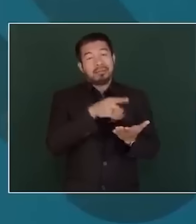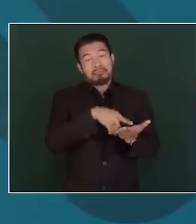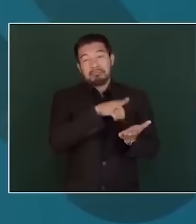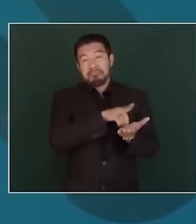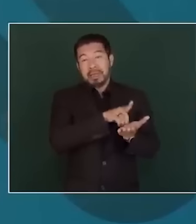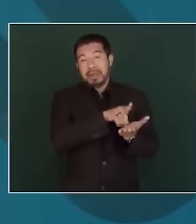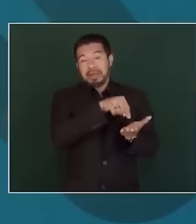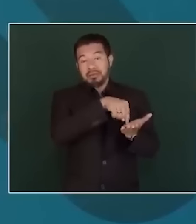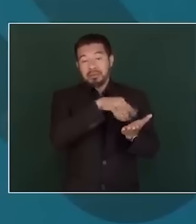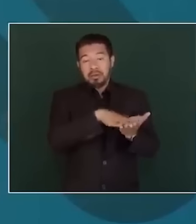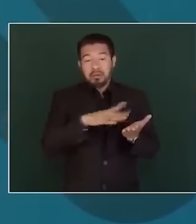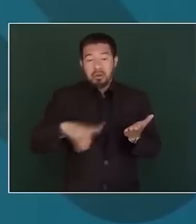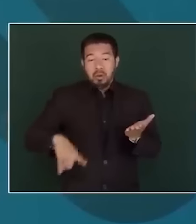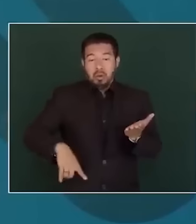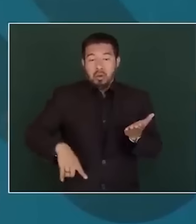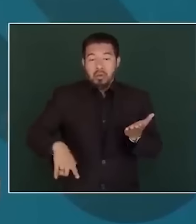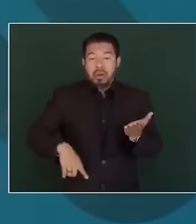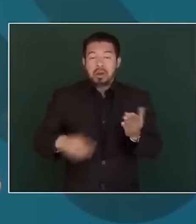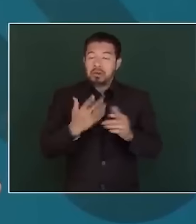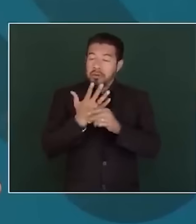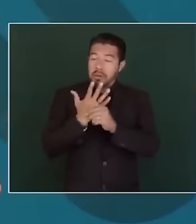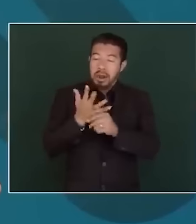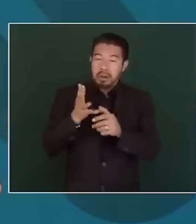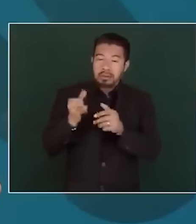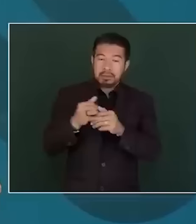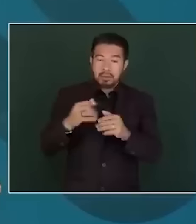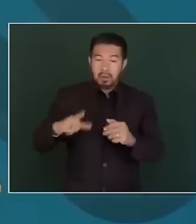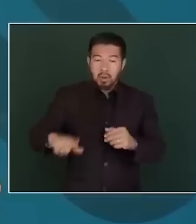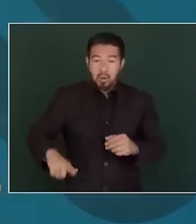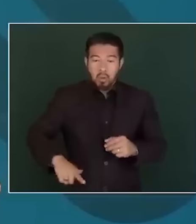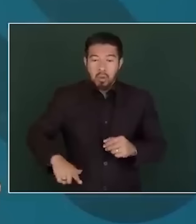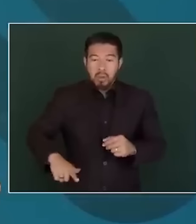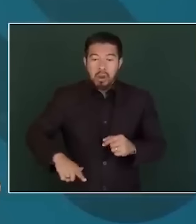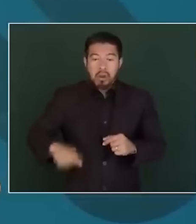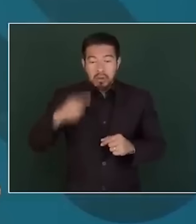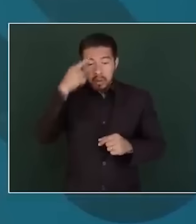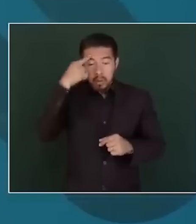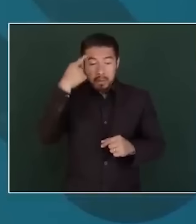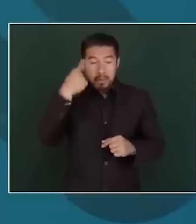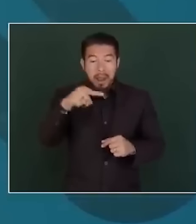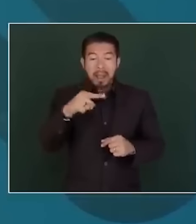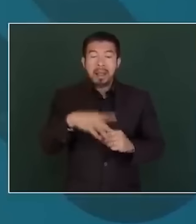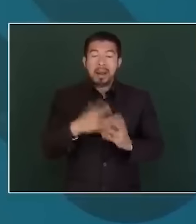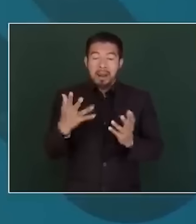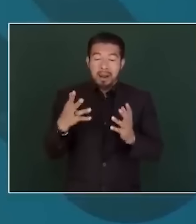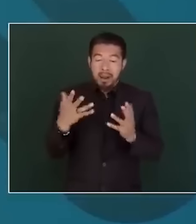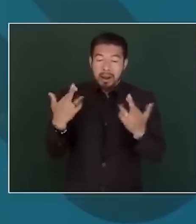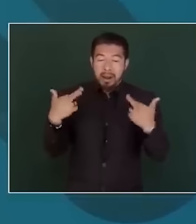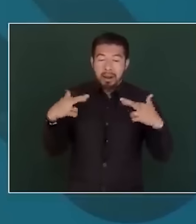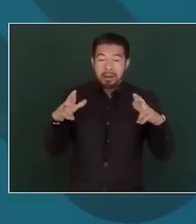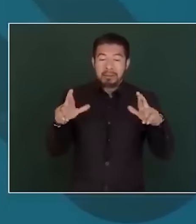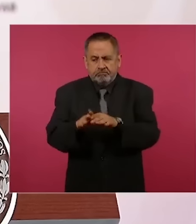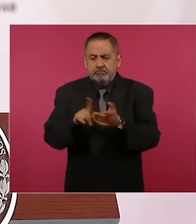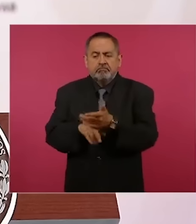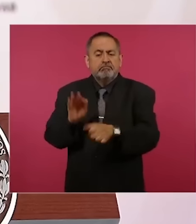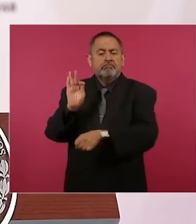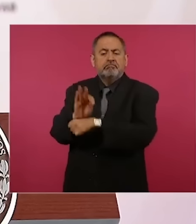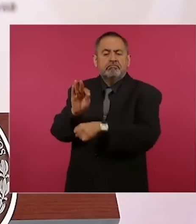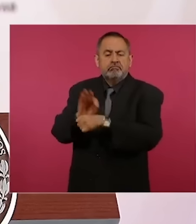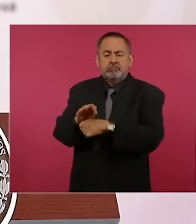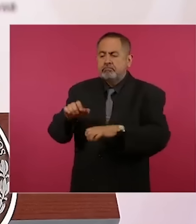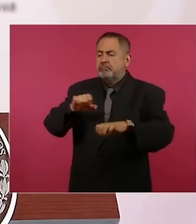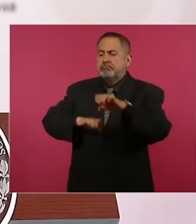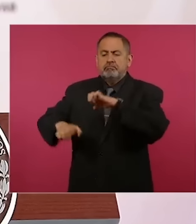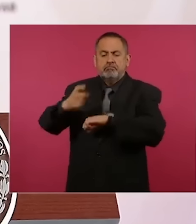de 2024, se encontró también que los funcionarios de alto nivel reportaron la donación de inmuebles, así como ganancias de empresas de las que son socios, como Daniel